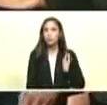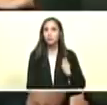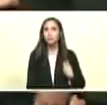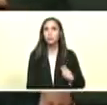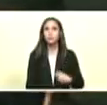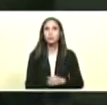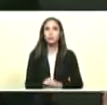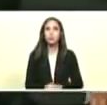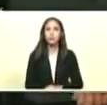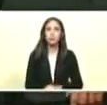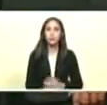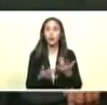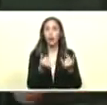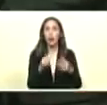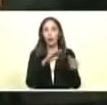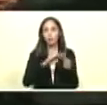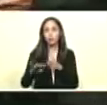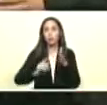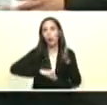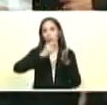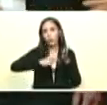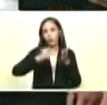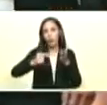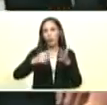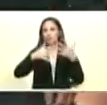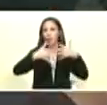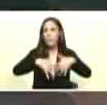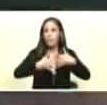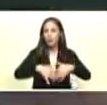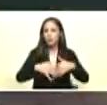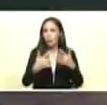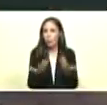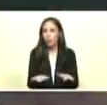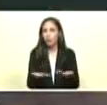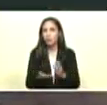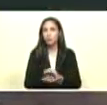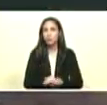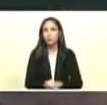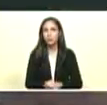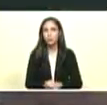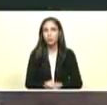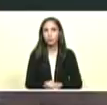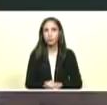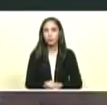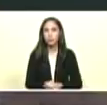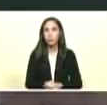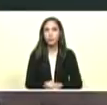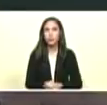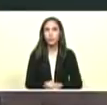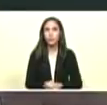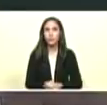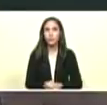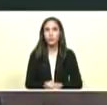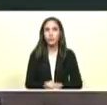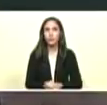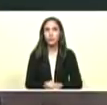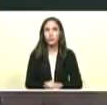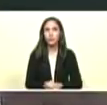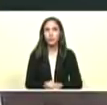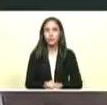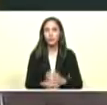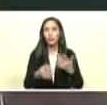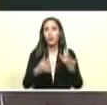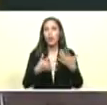La siguiente firma, en representación de la empresa social US, el